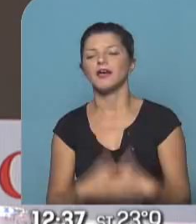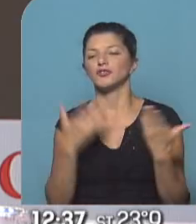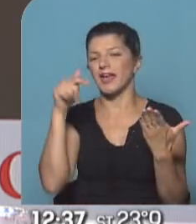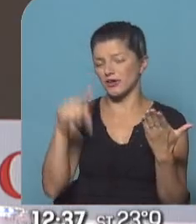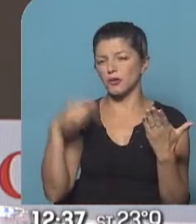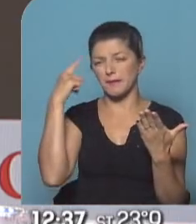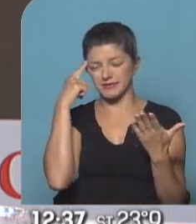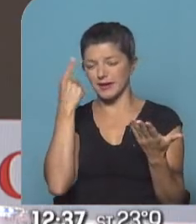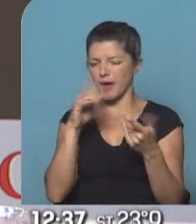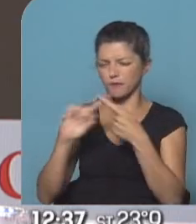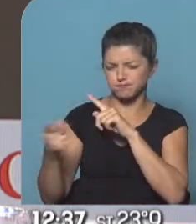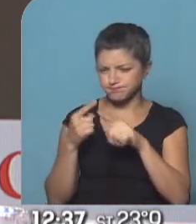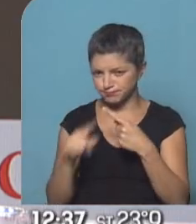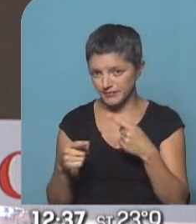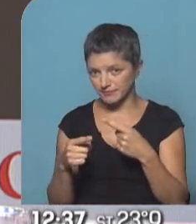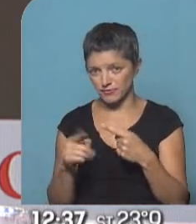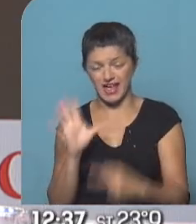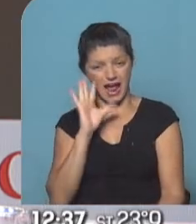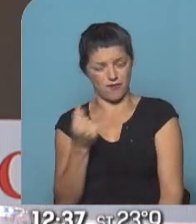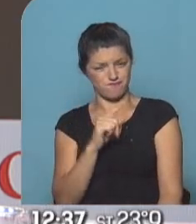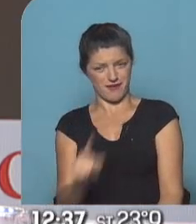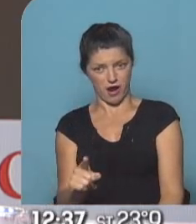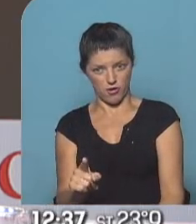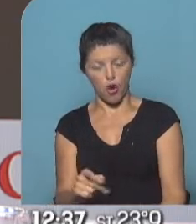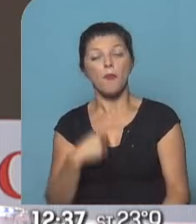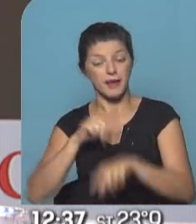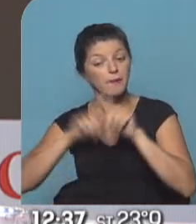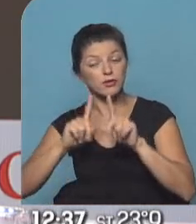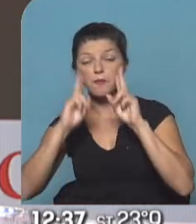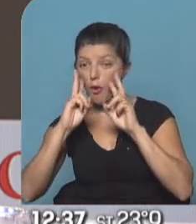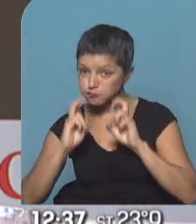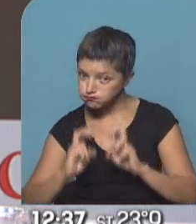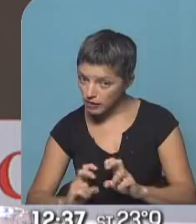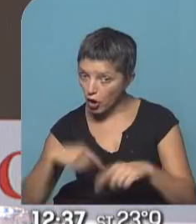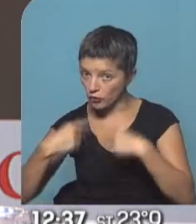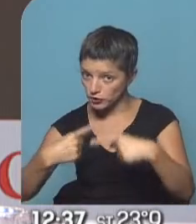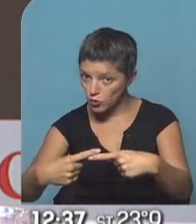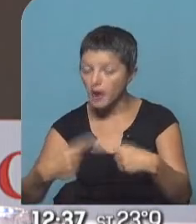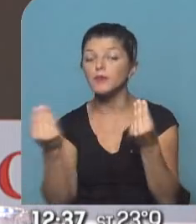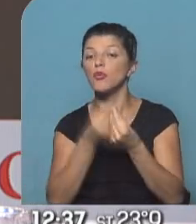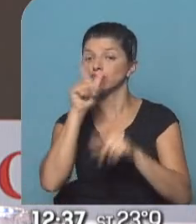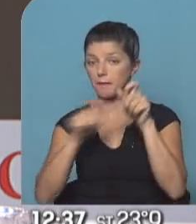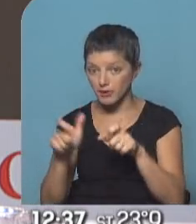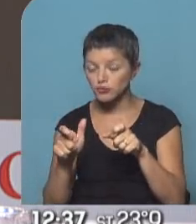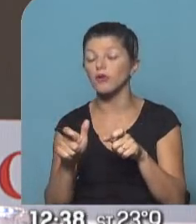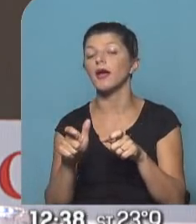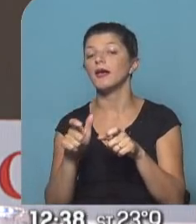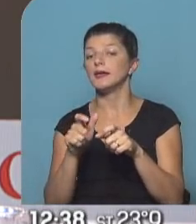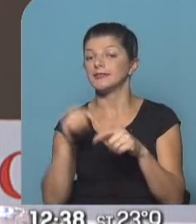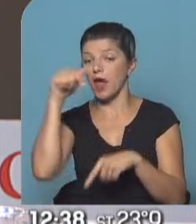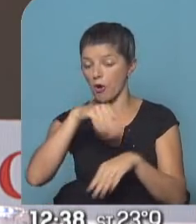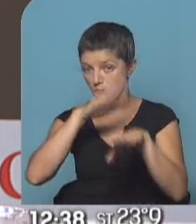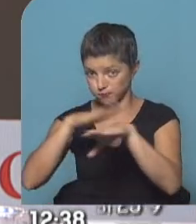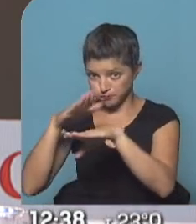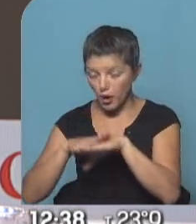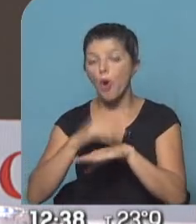descabellada, en momentos en que avanza la investigación y hay varios implicados, entre otros Paul Manafort, que fue también